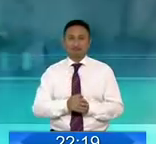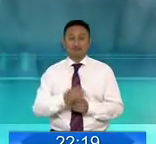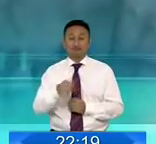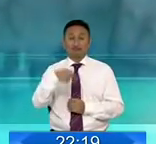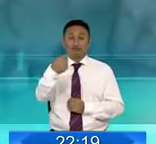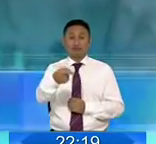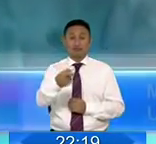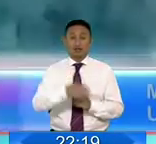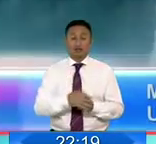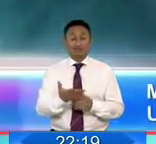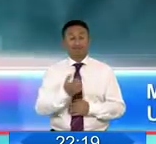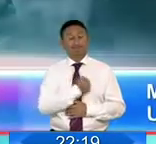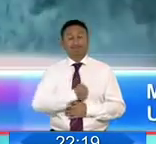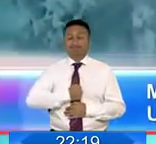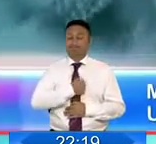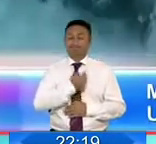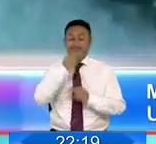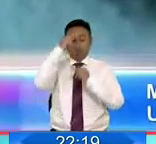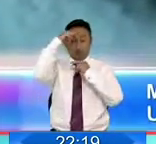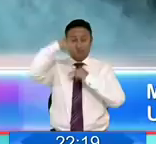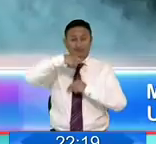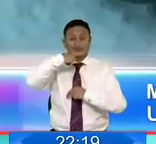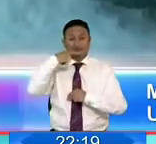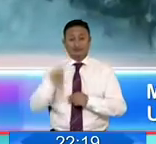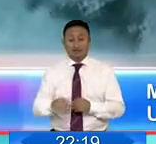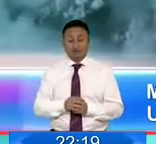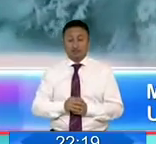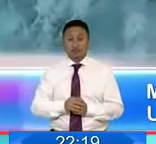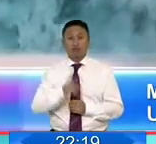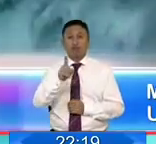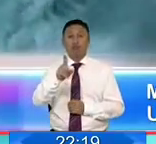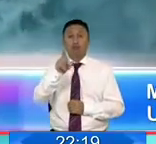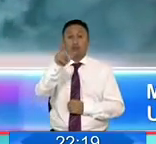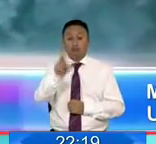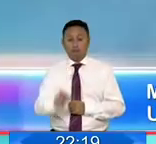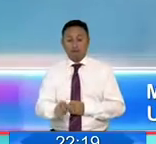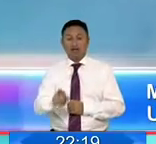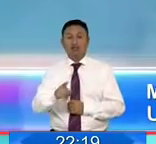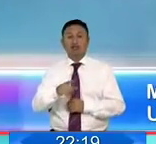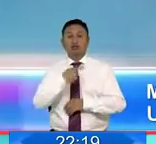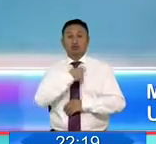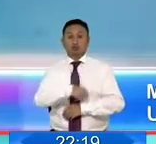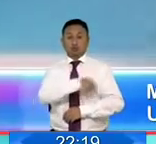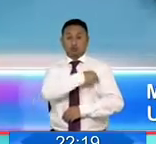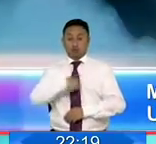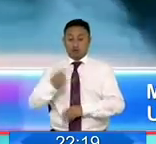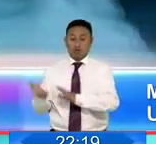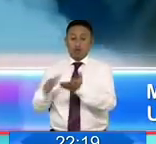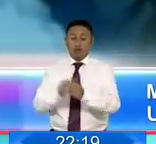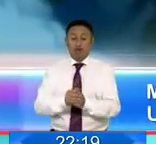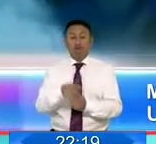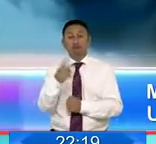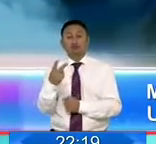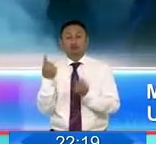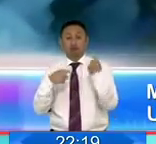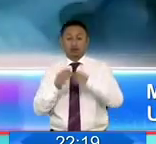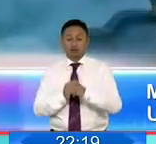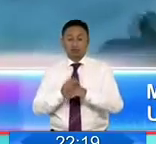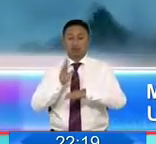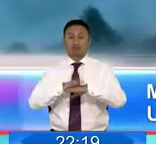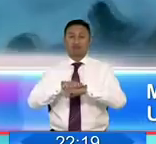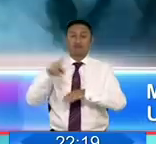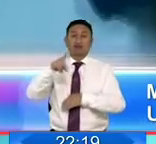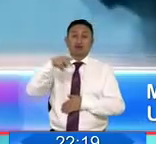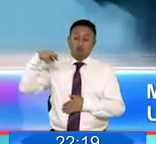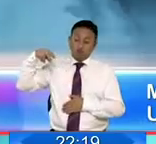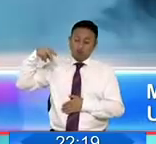adelante, lamentables noticias en este feriado. Una excursionista suiza falleció y otros dos resultaron heridos al caer